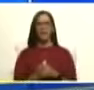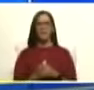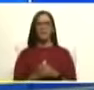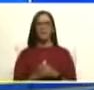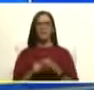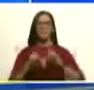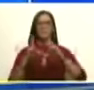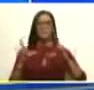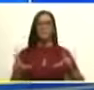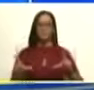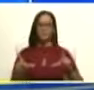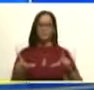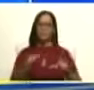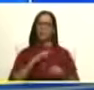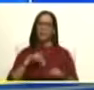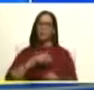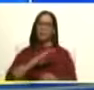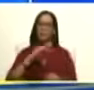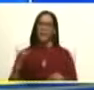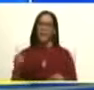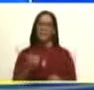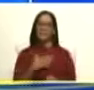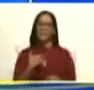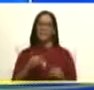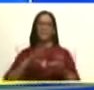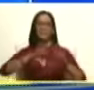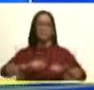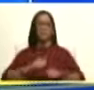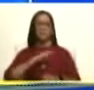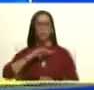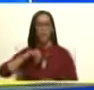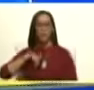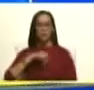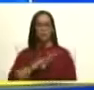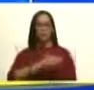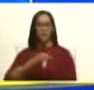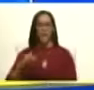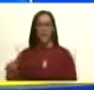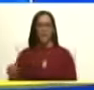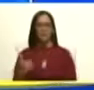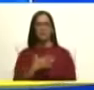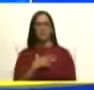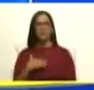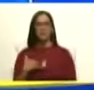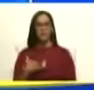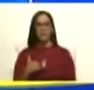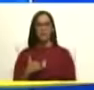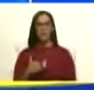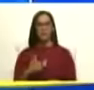nuestros mares. Pretenden despojarnos de nuestros mares, pretenden